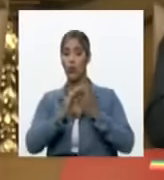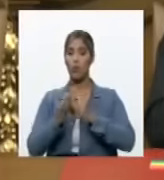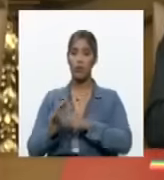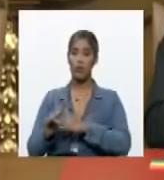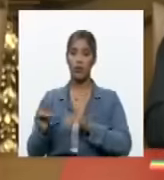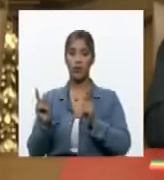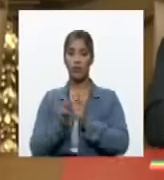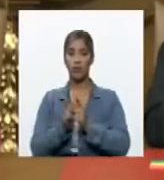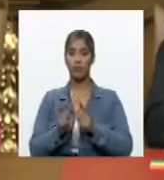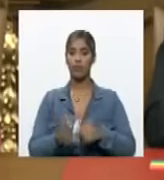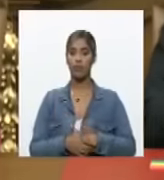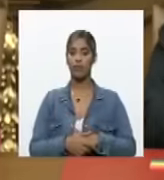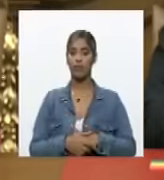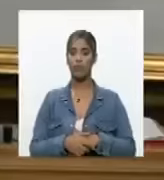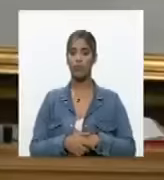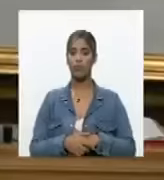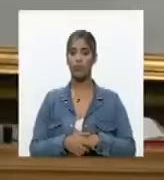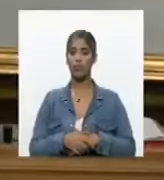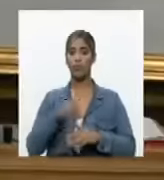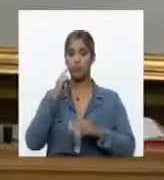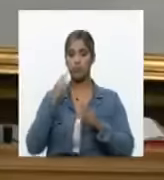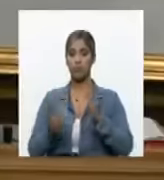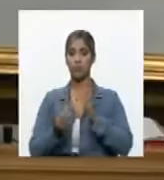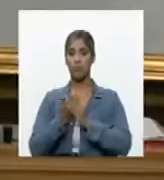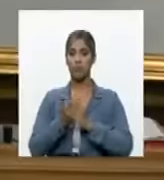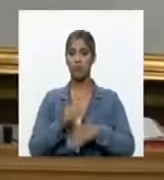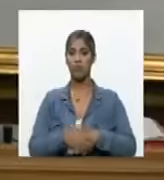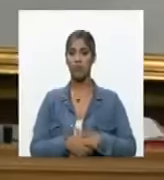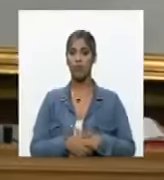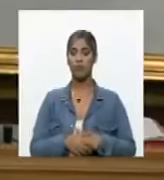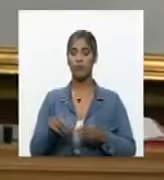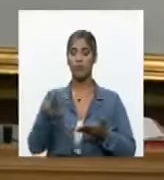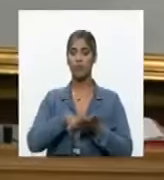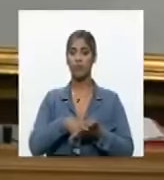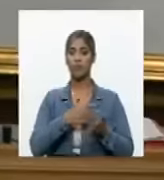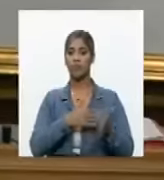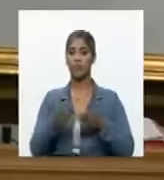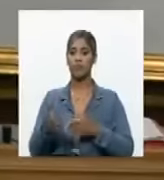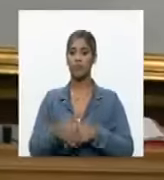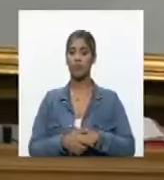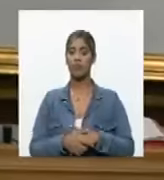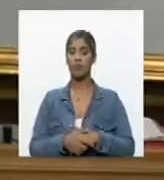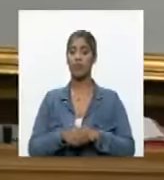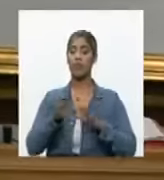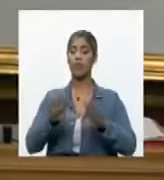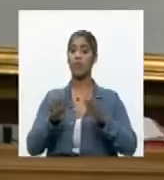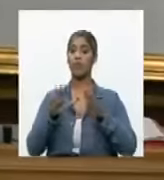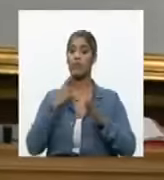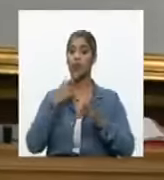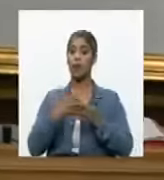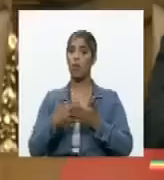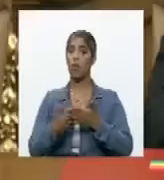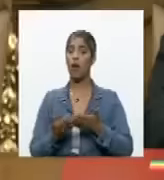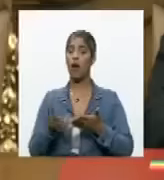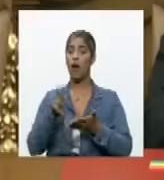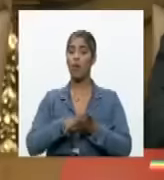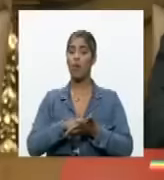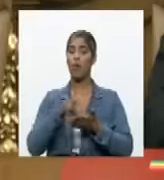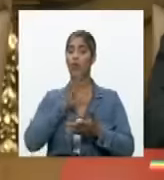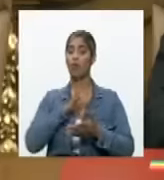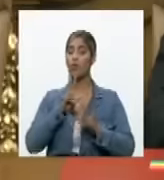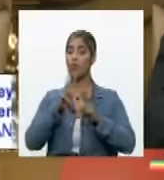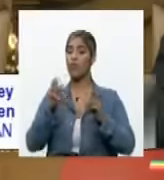Es todo, presidente. En consideración el título. Aprobado. Siguiente. Décimo noveno. Se propone aprobar la incorporación de un